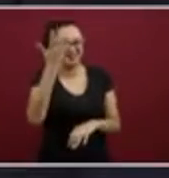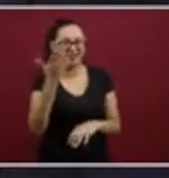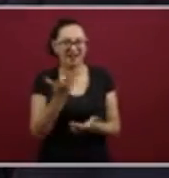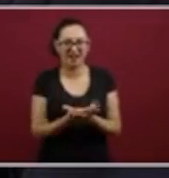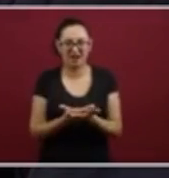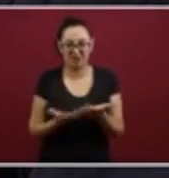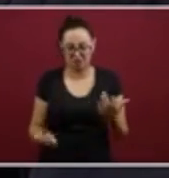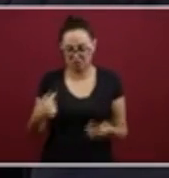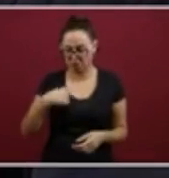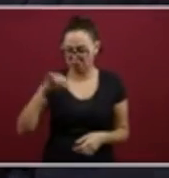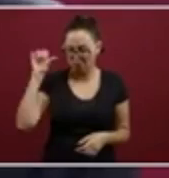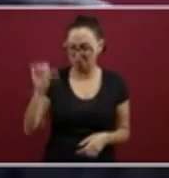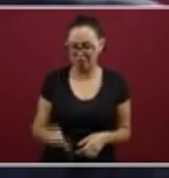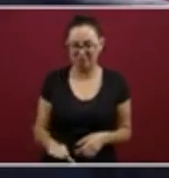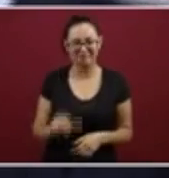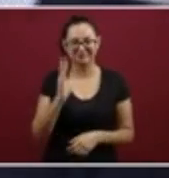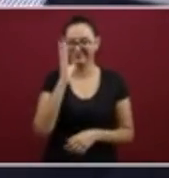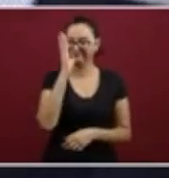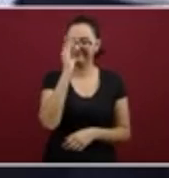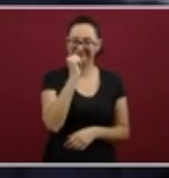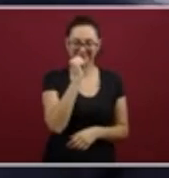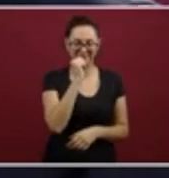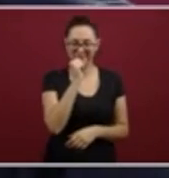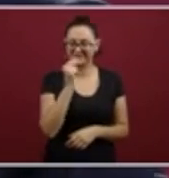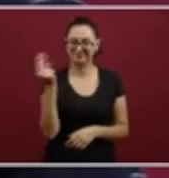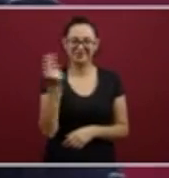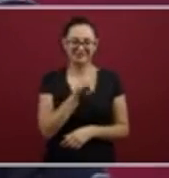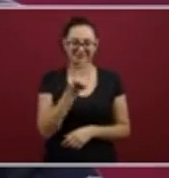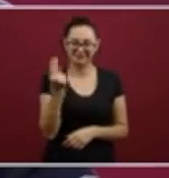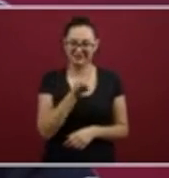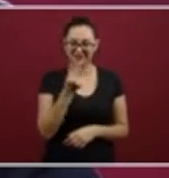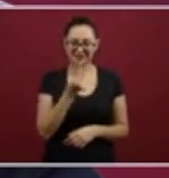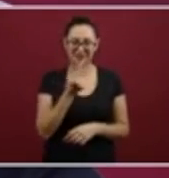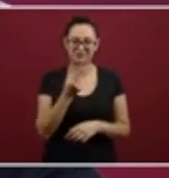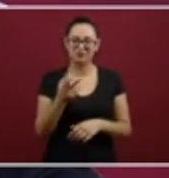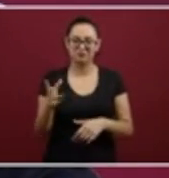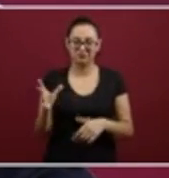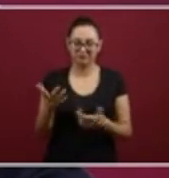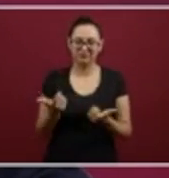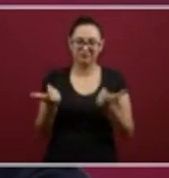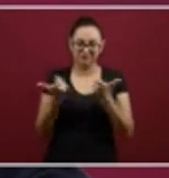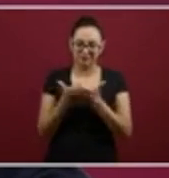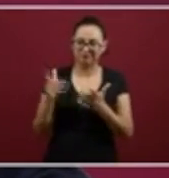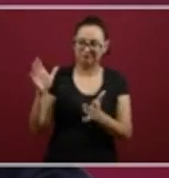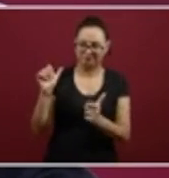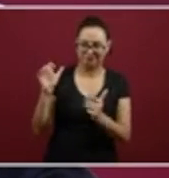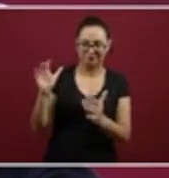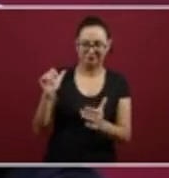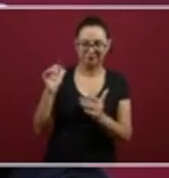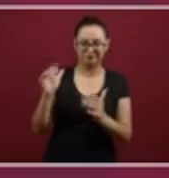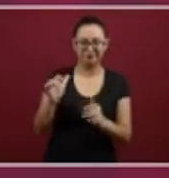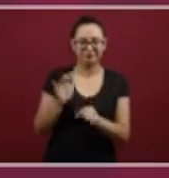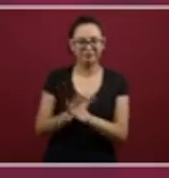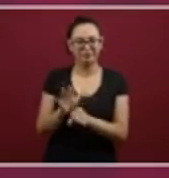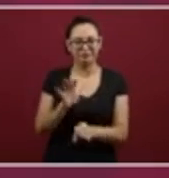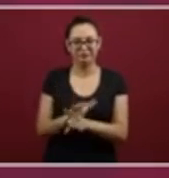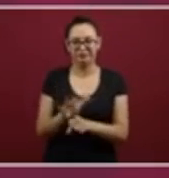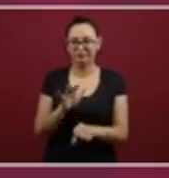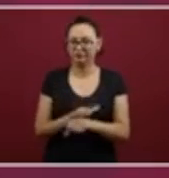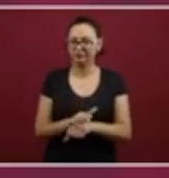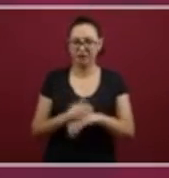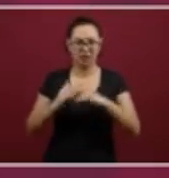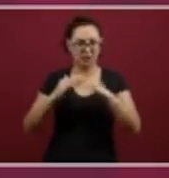qué? Porque necesitamos mantener finanzas sanas. Hice el compromiso, no va a